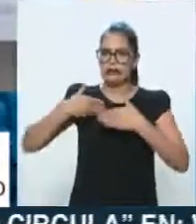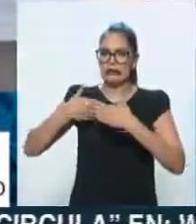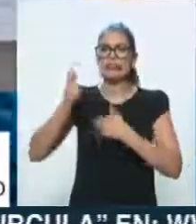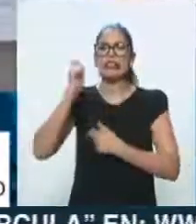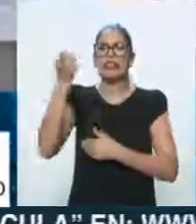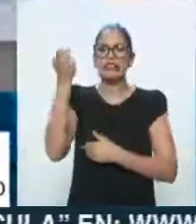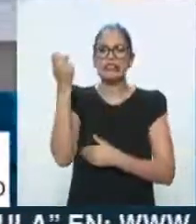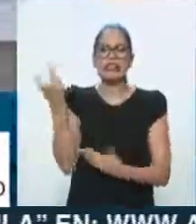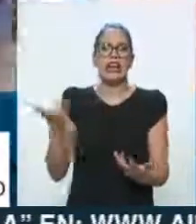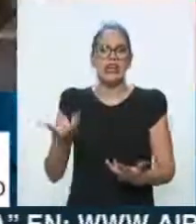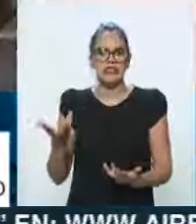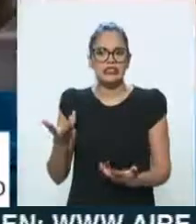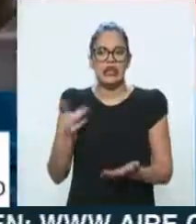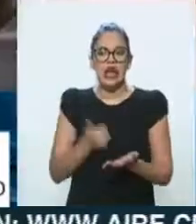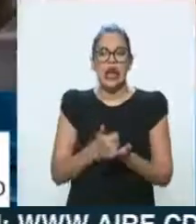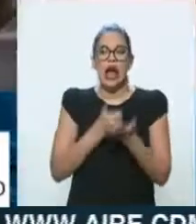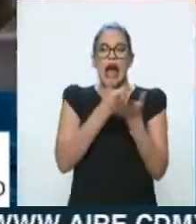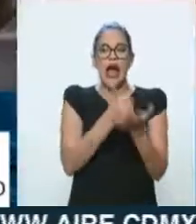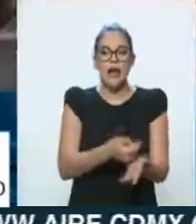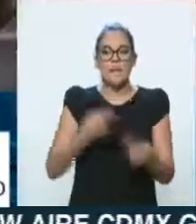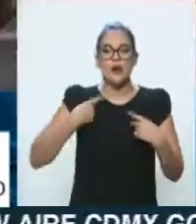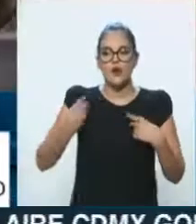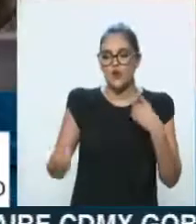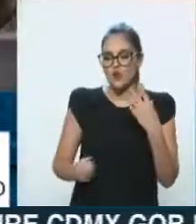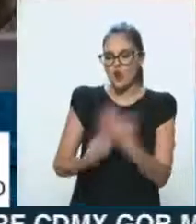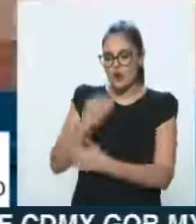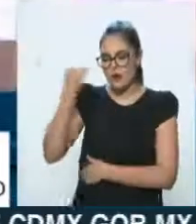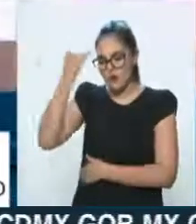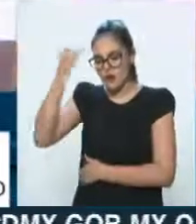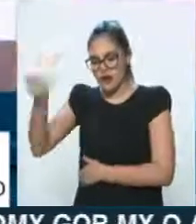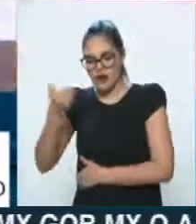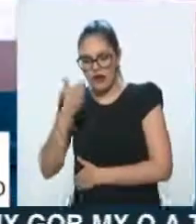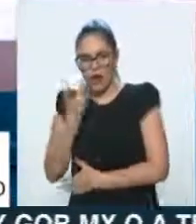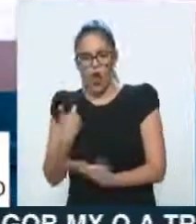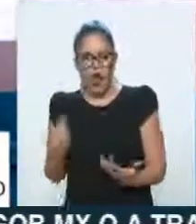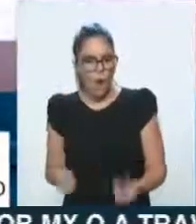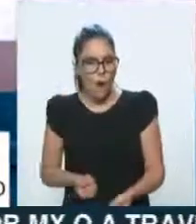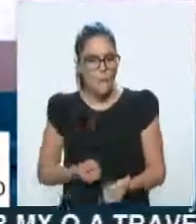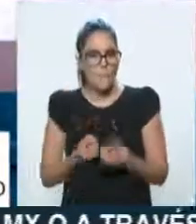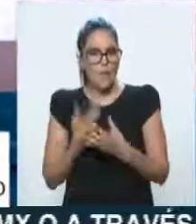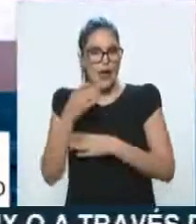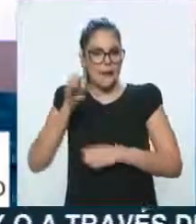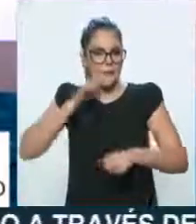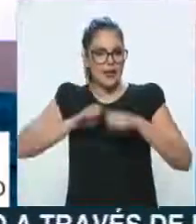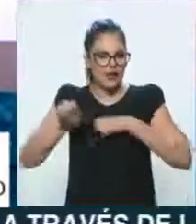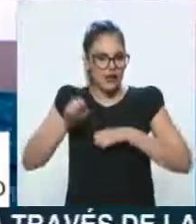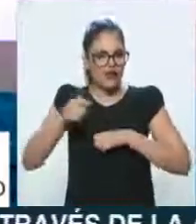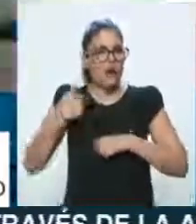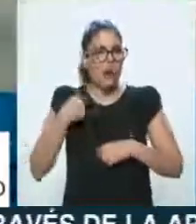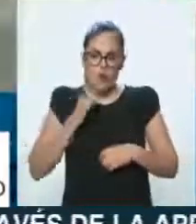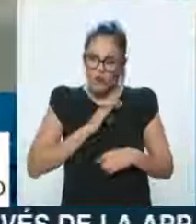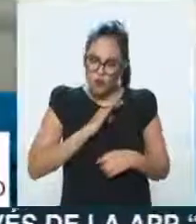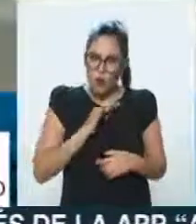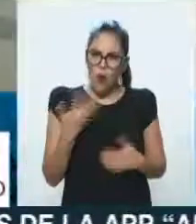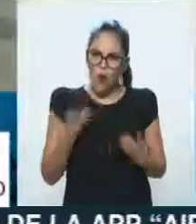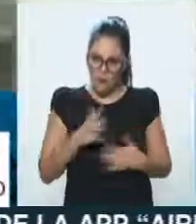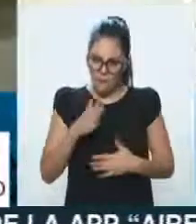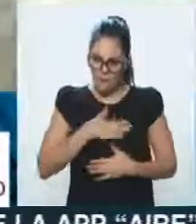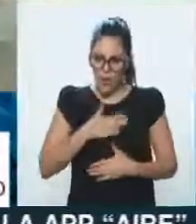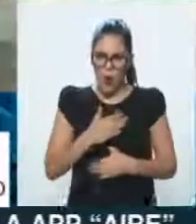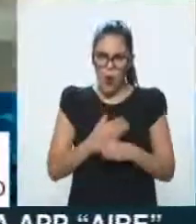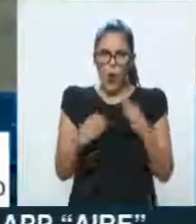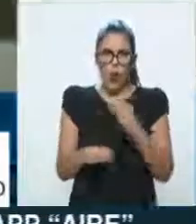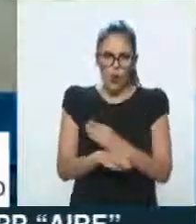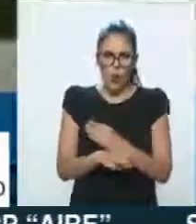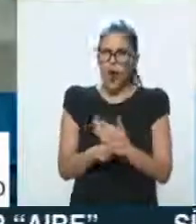hacen es ayudar a que los innovadores y emprendedores en México puedan tener la posibilidad de desarrollar sus productos y